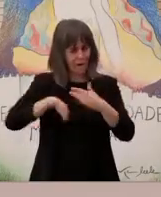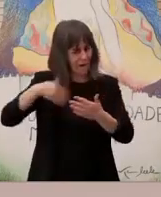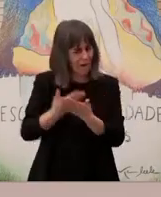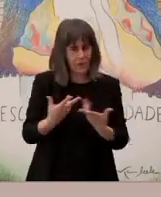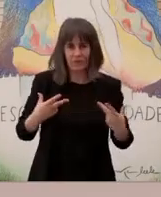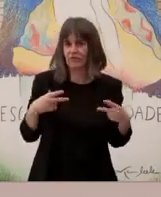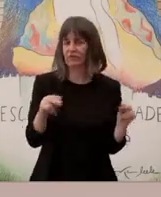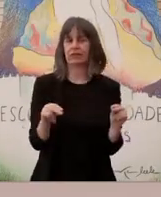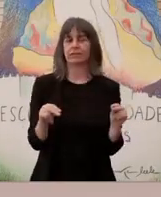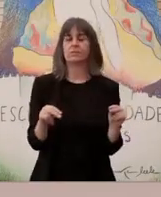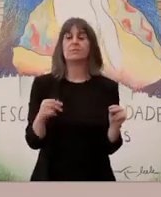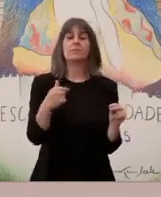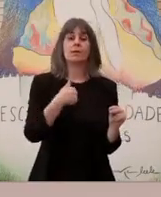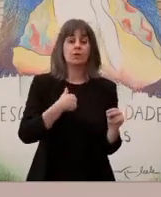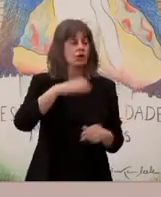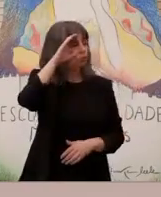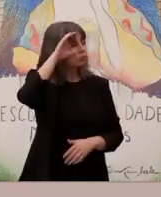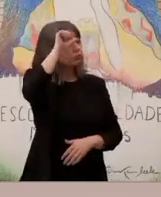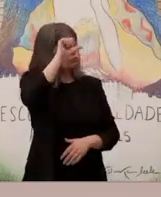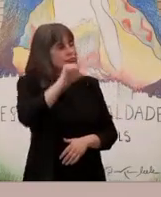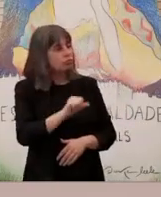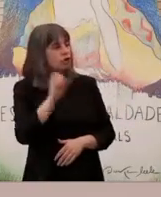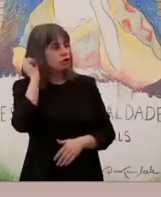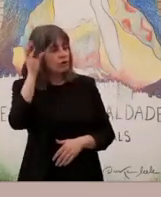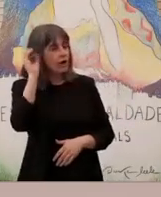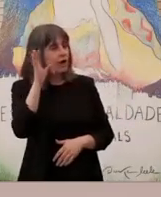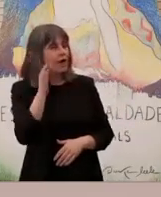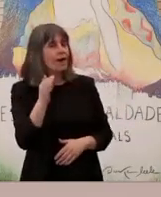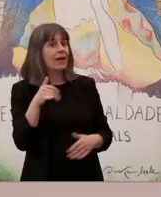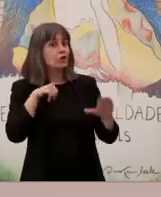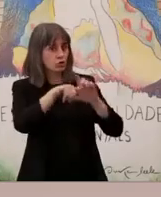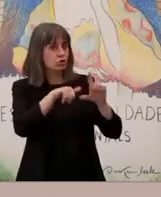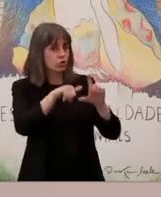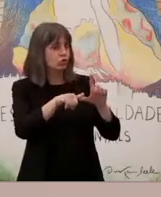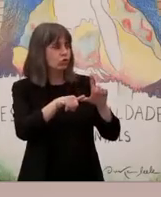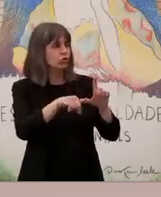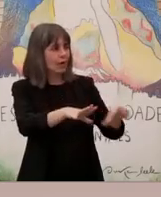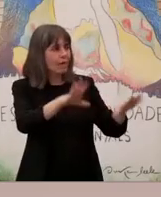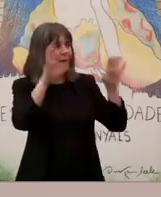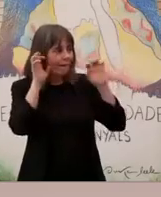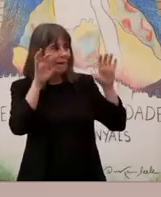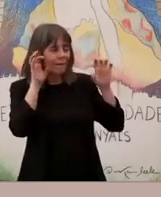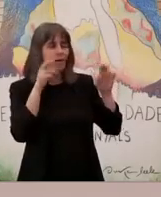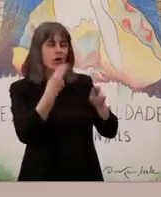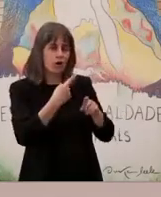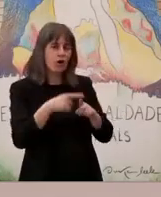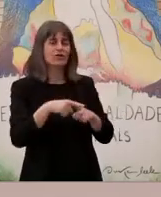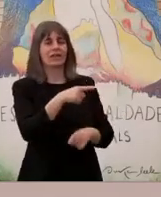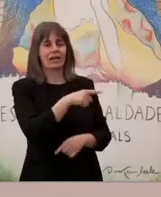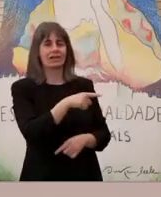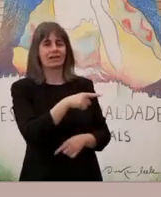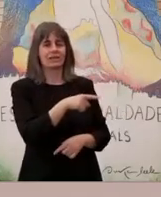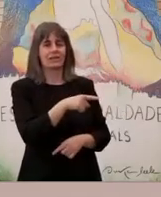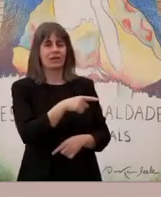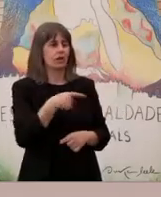decía Nuria ahora que un Escoto a su exconferencias por Youtube He aprendo cosas de Nuria todavía Oye Claro que se aprende